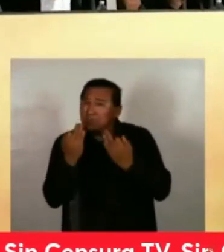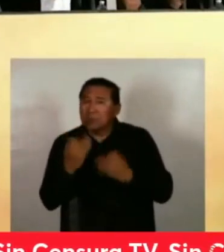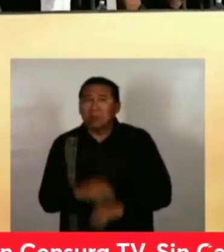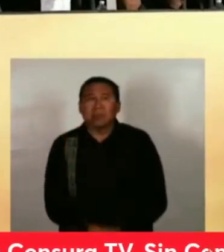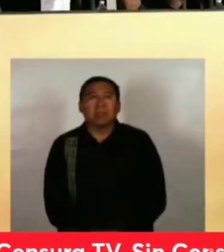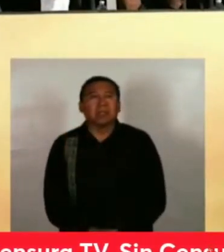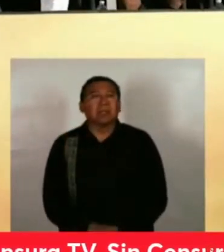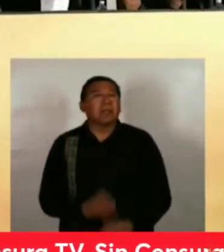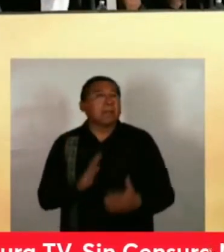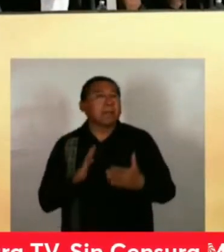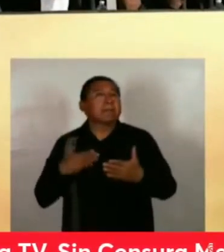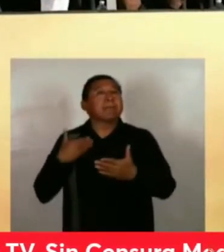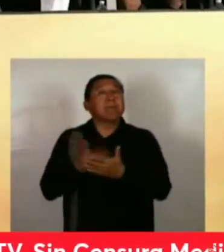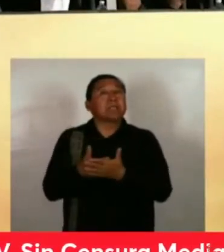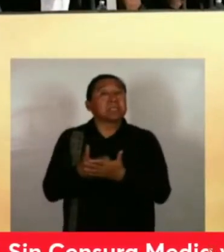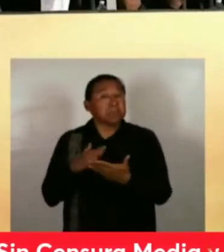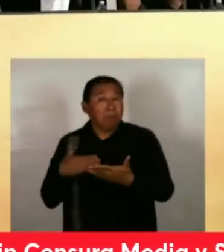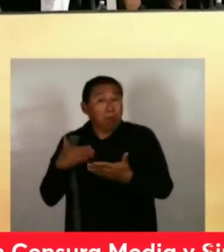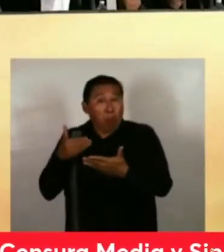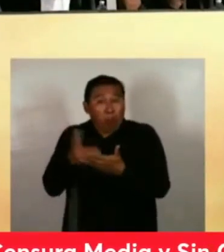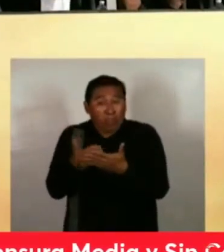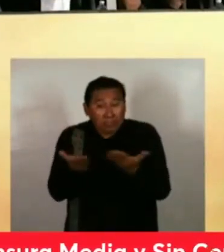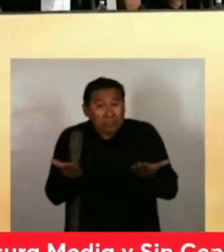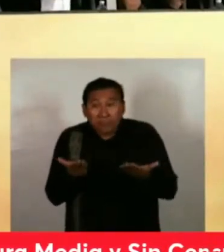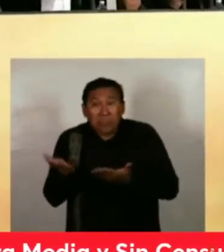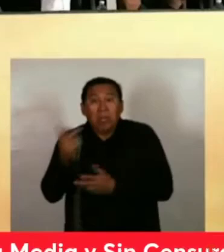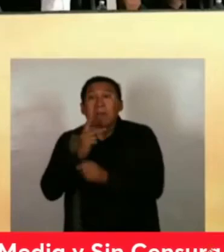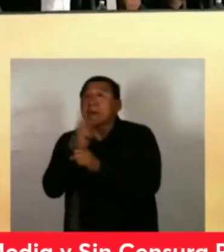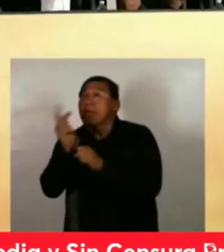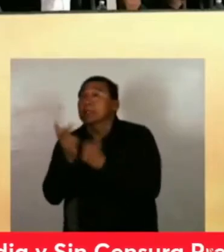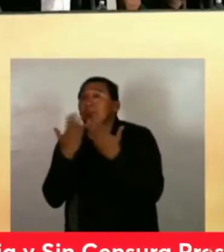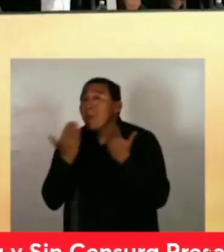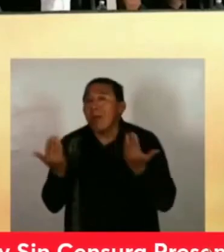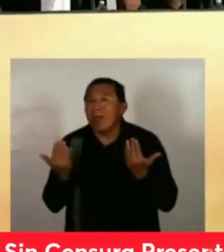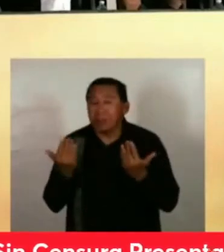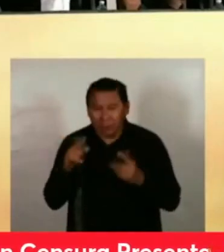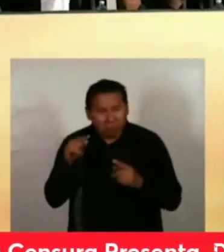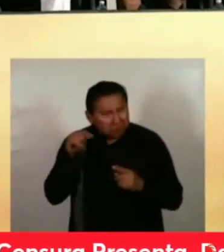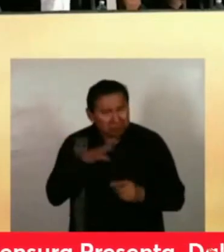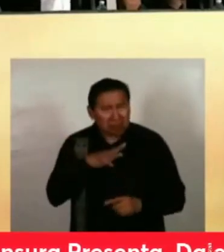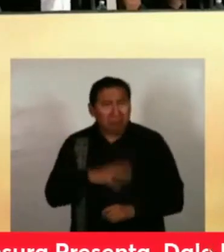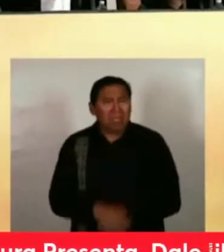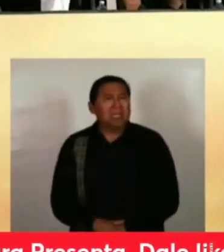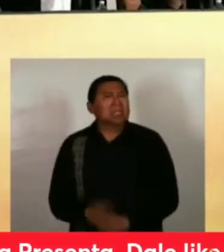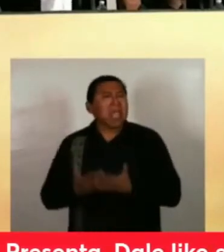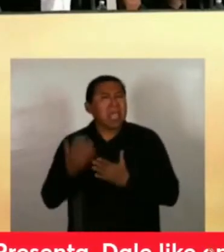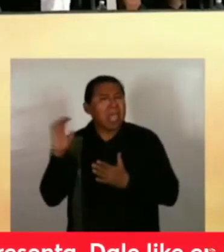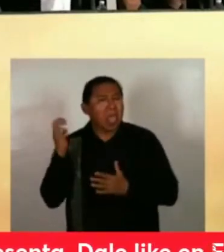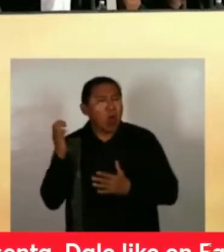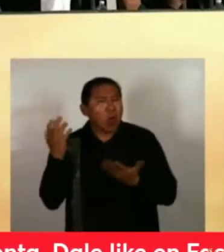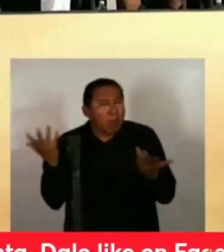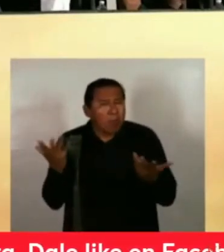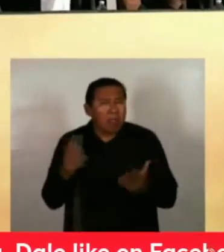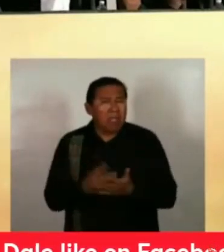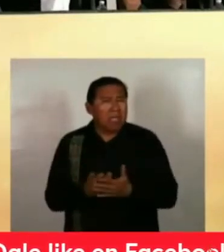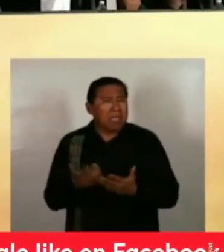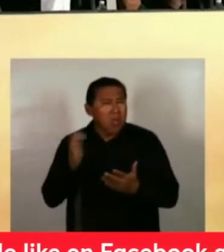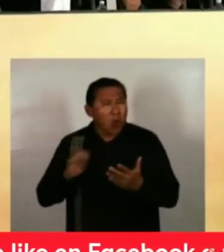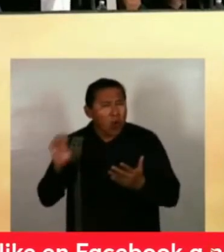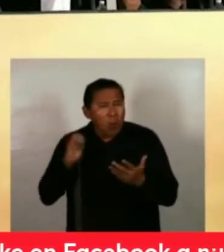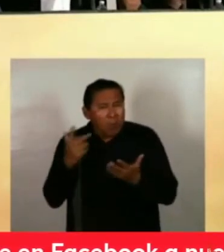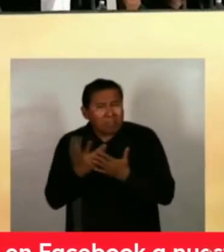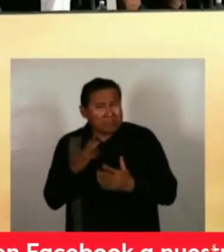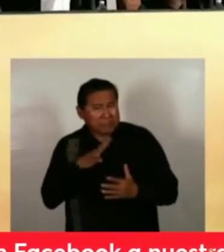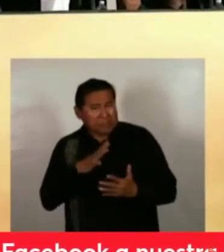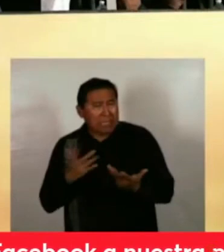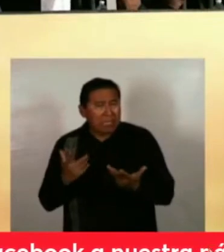andamos haciendo propuestas que ningún país se ha hecho. Igual en Europa. Yo pienso que debe